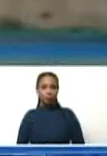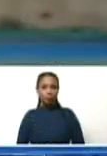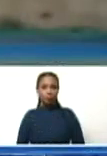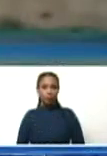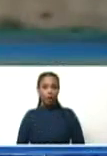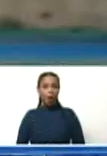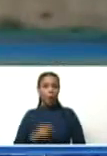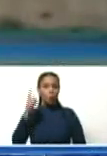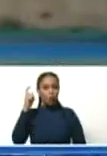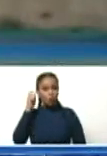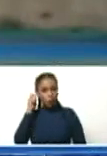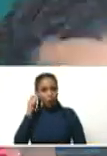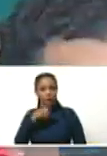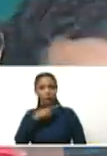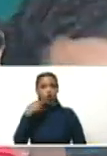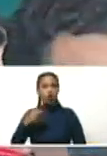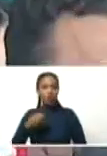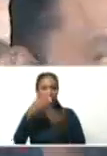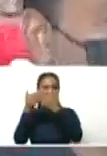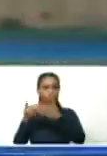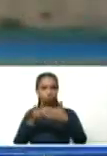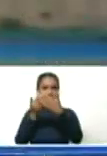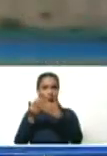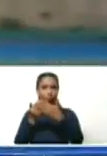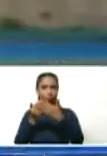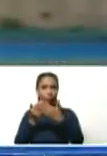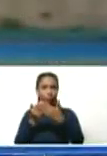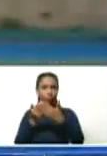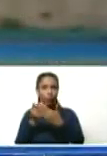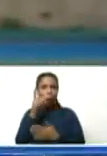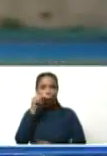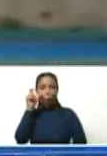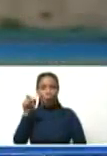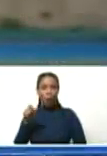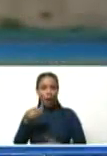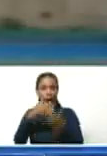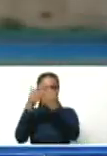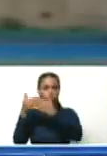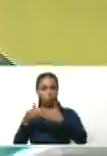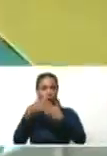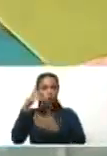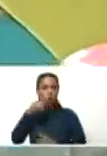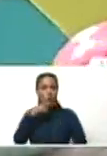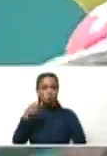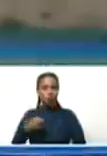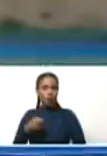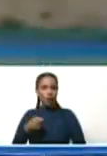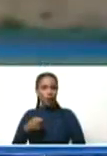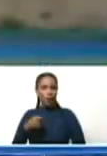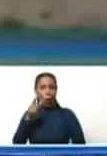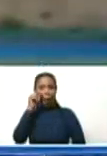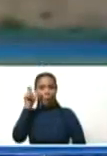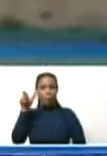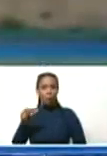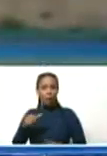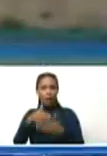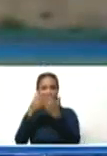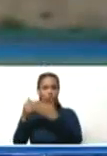Yusmare Córcega, Rusia. Anthony Gutiérrez, Rusia. Franklin Mendoza,